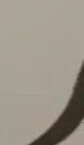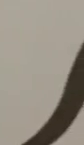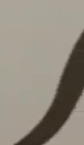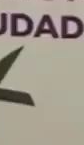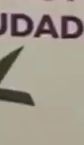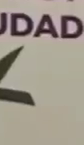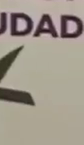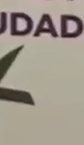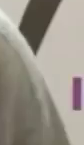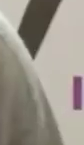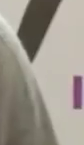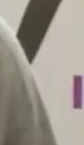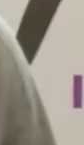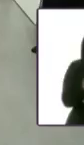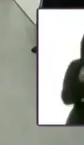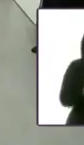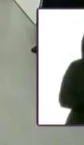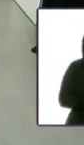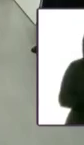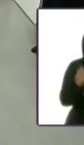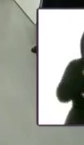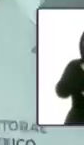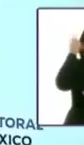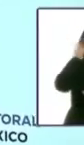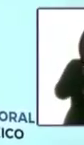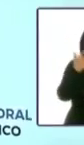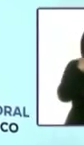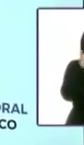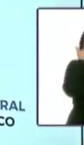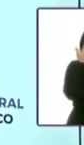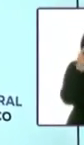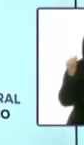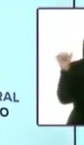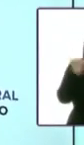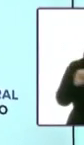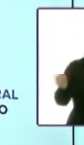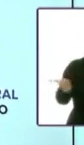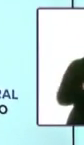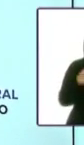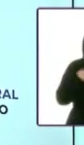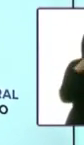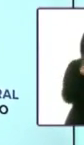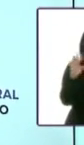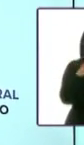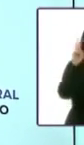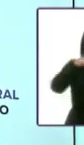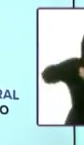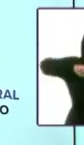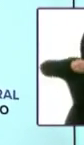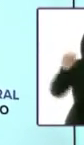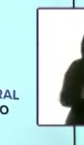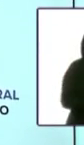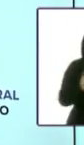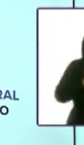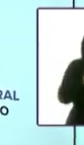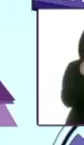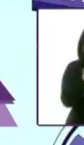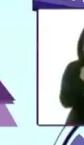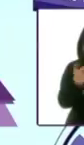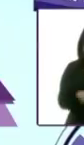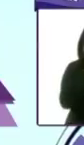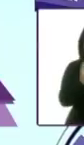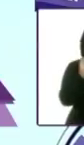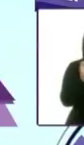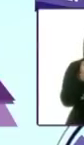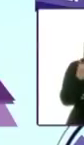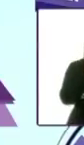se la pasó en ataques personales. Como tú ya comentabas, incluso Mariana Boy, que en ninguno de los debates anteriores